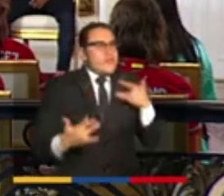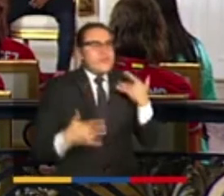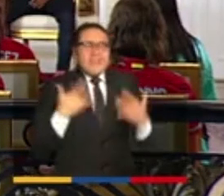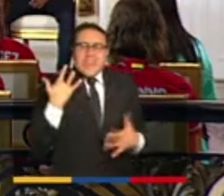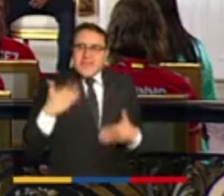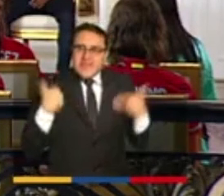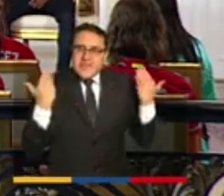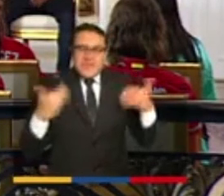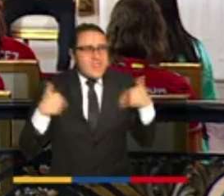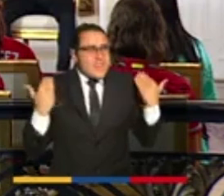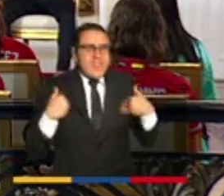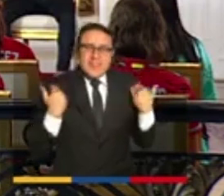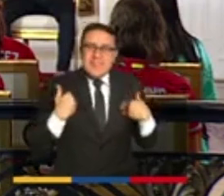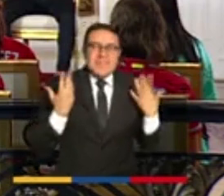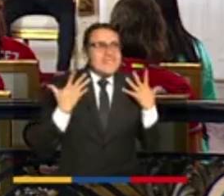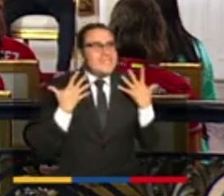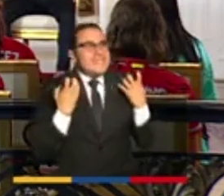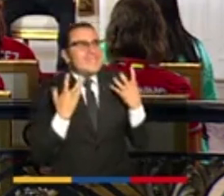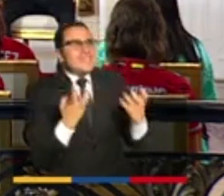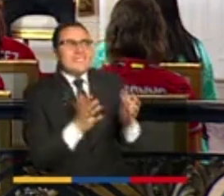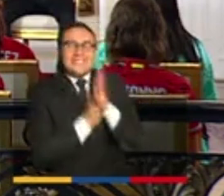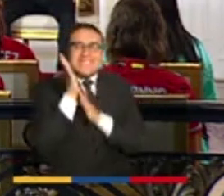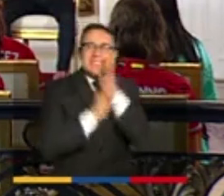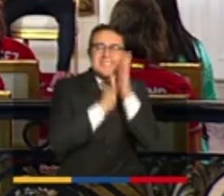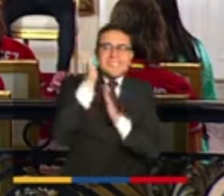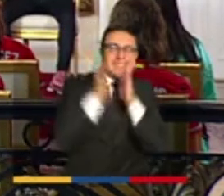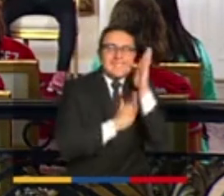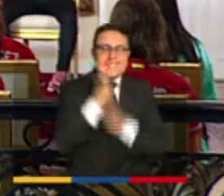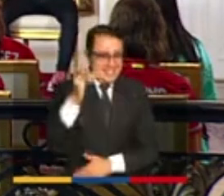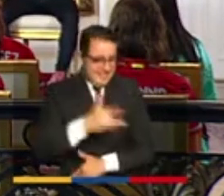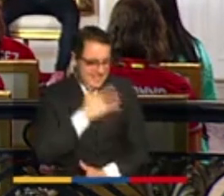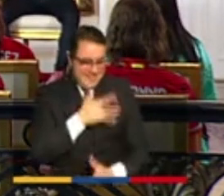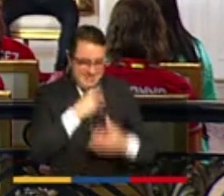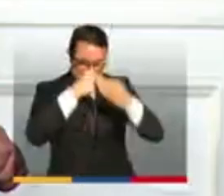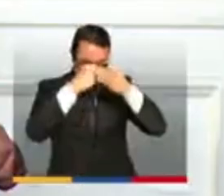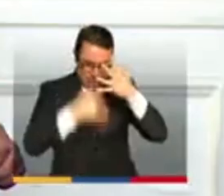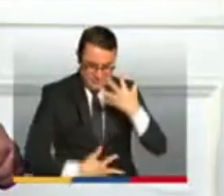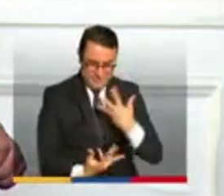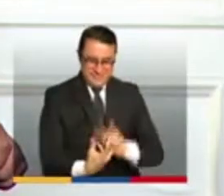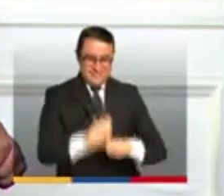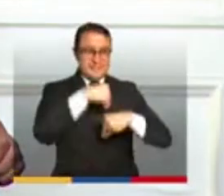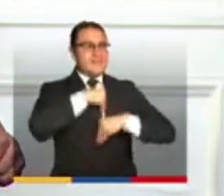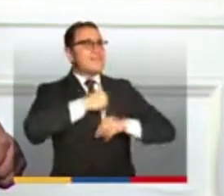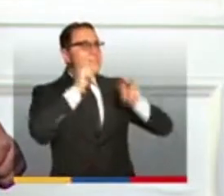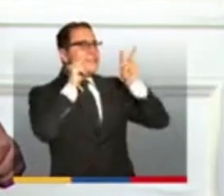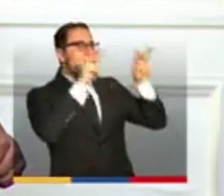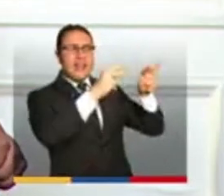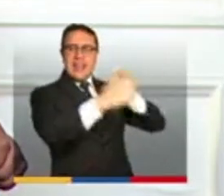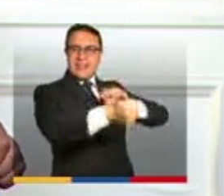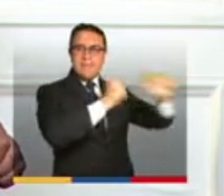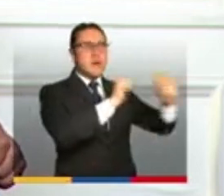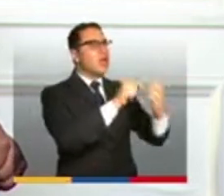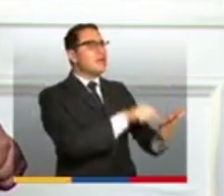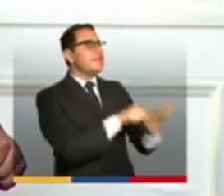y las sensaciones que trae el observar el deporte.